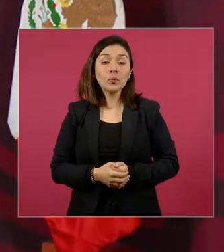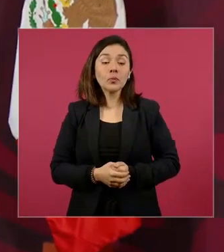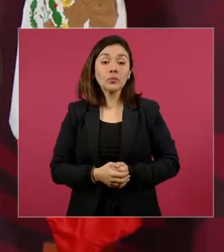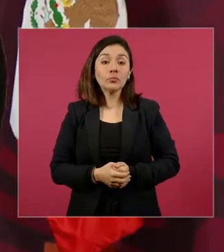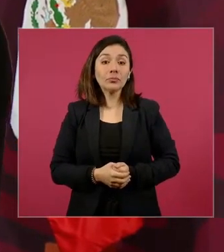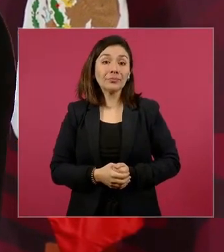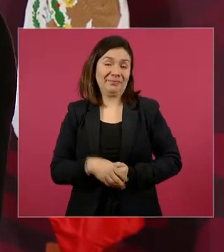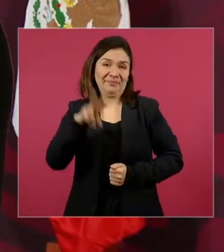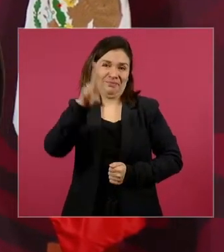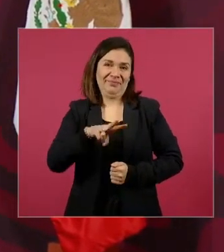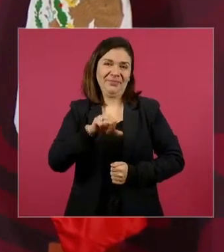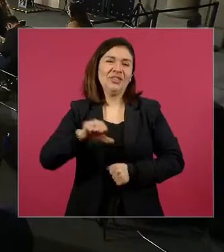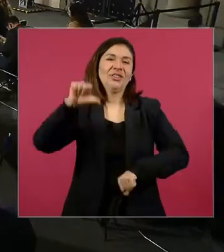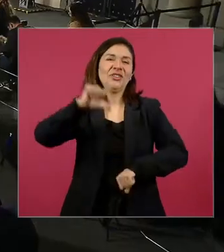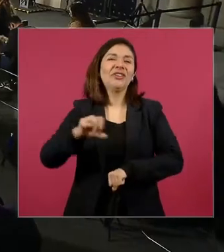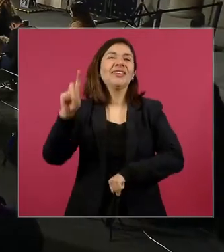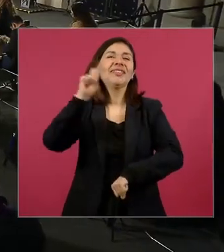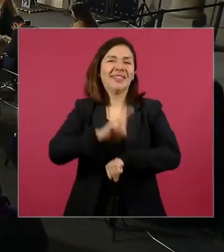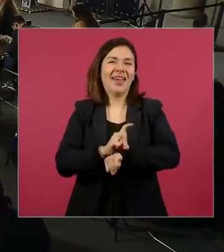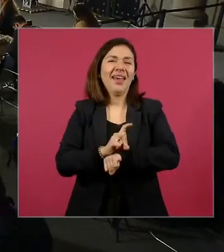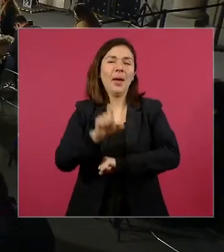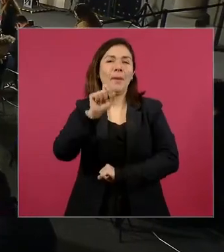hoy es Día de los Inocentes